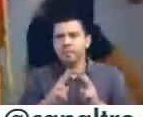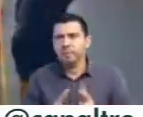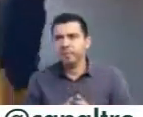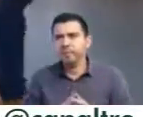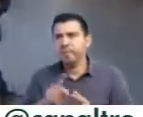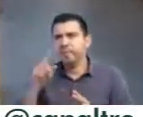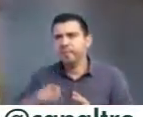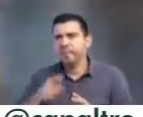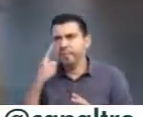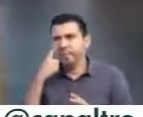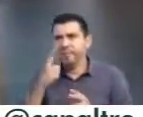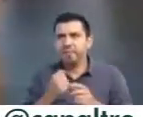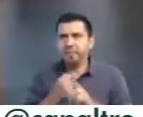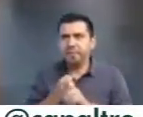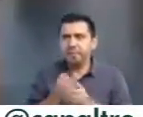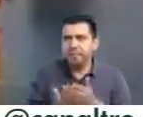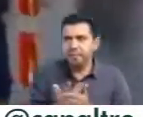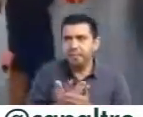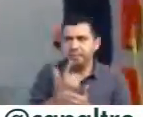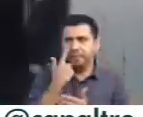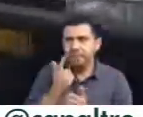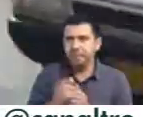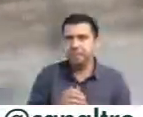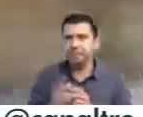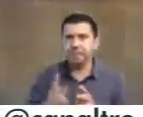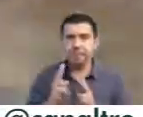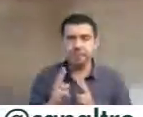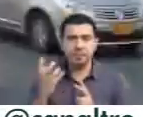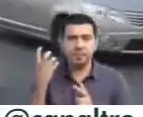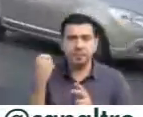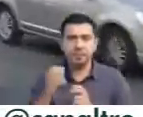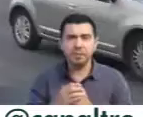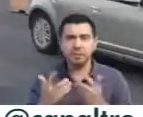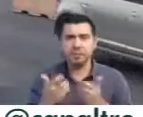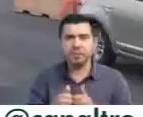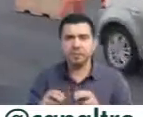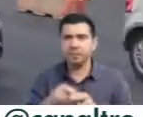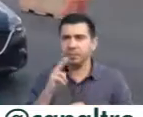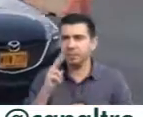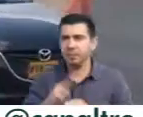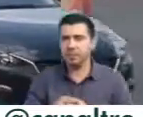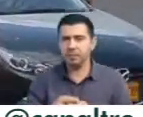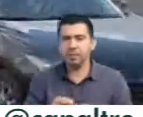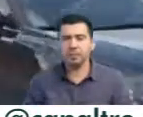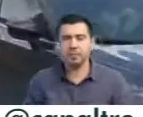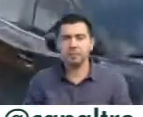ser intervenido. Por ahora, el antiguo puente funciona de forma normal.